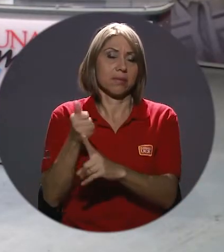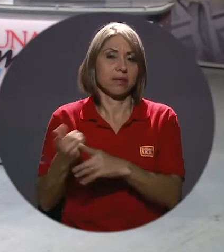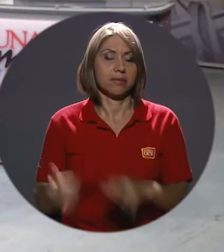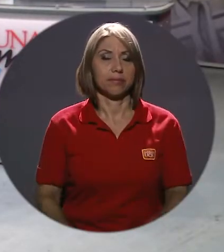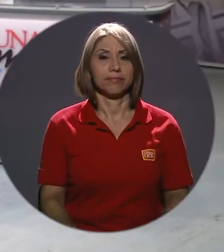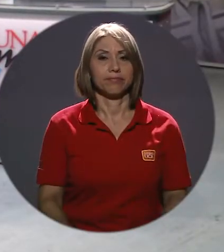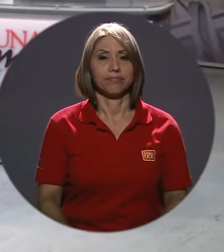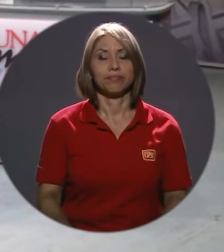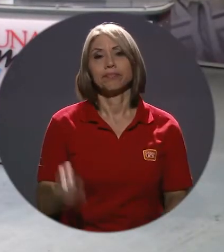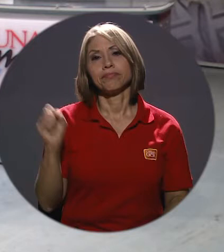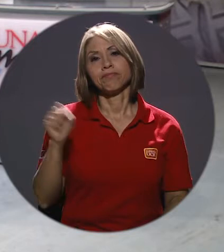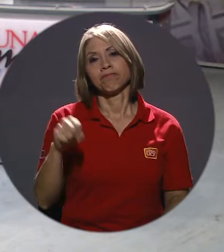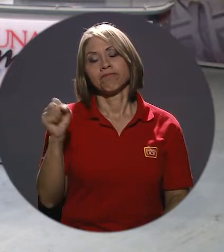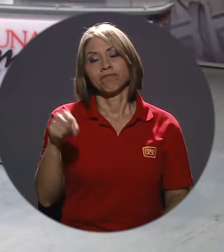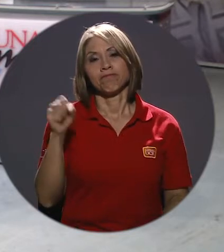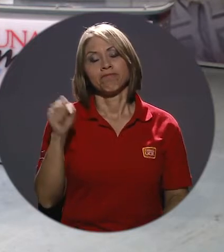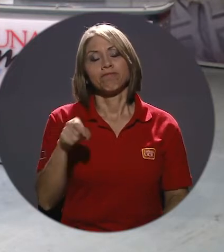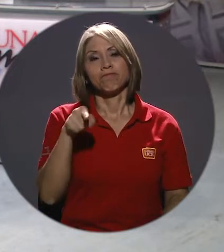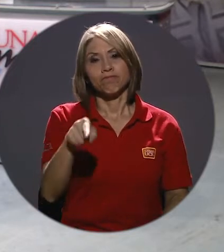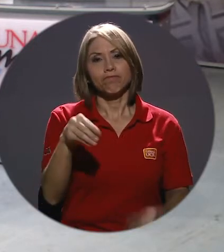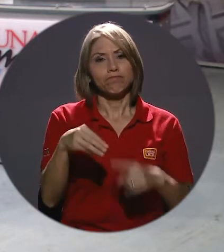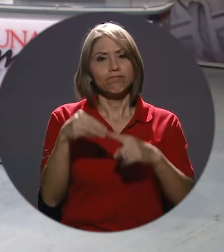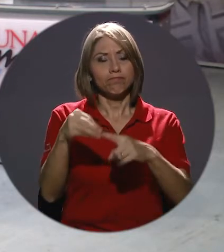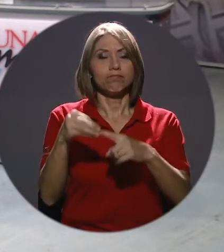eso es fundamental. De hecho,